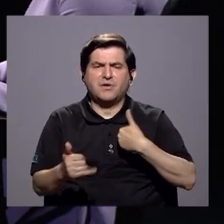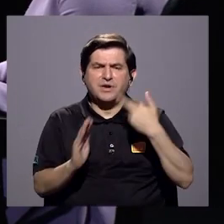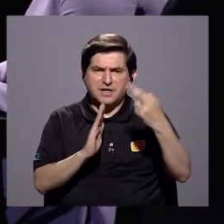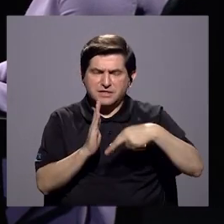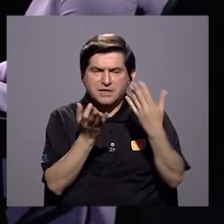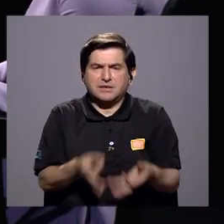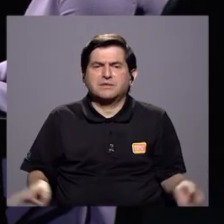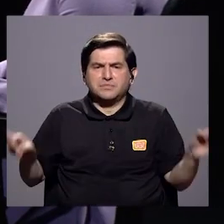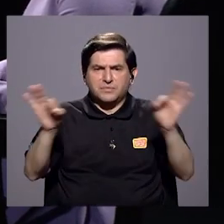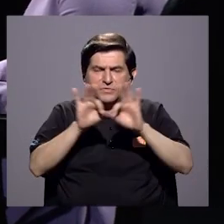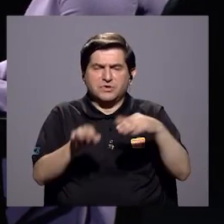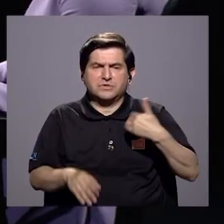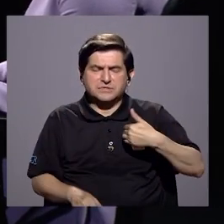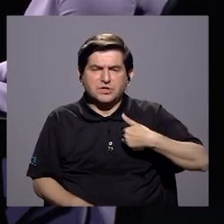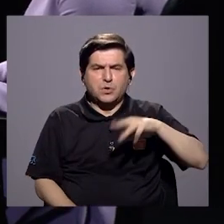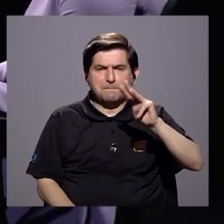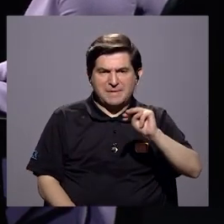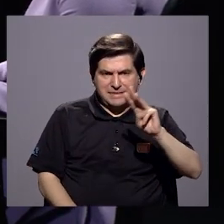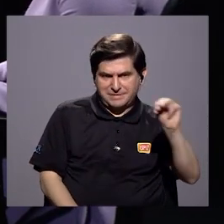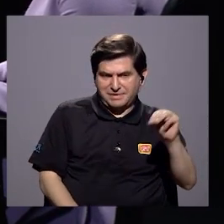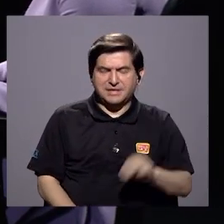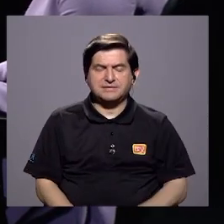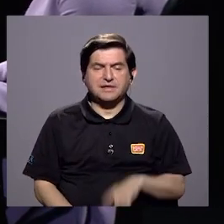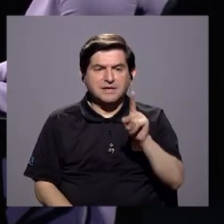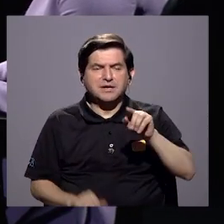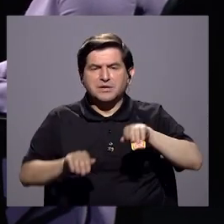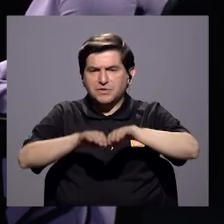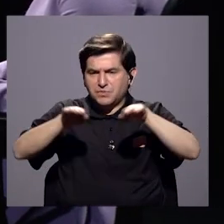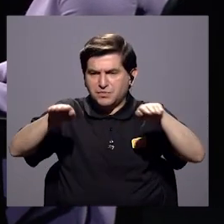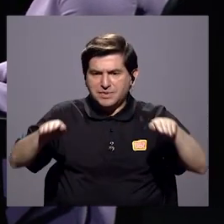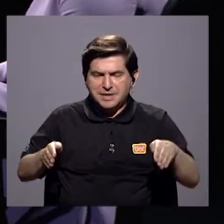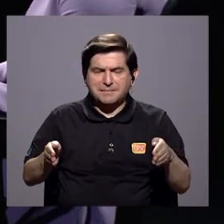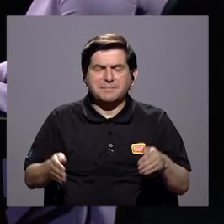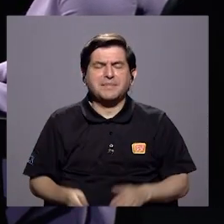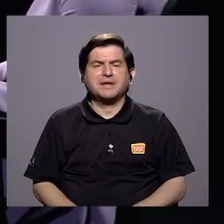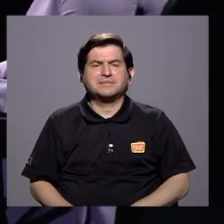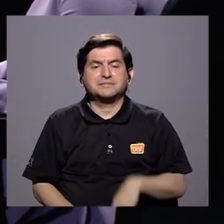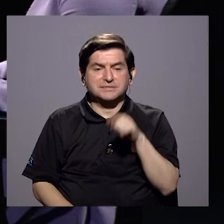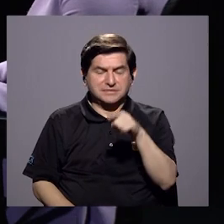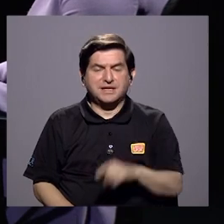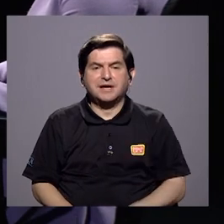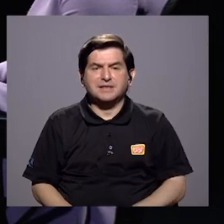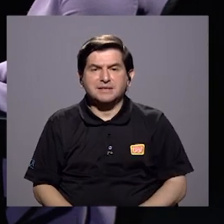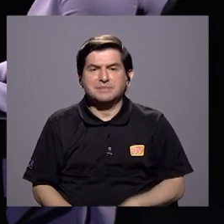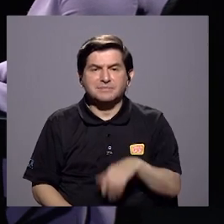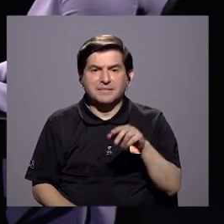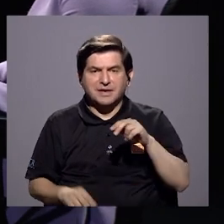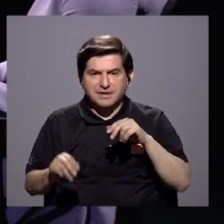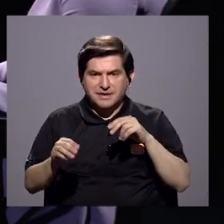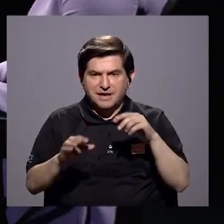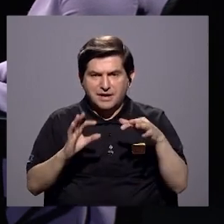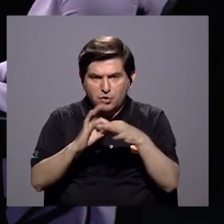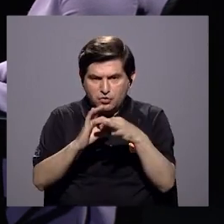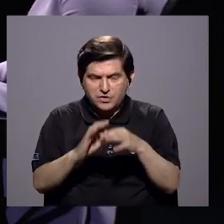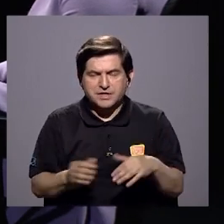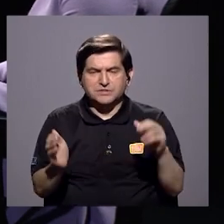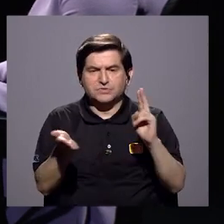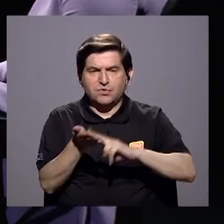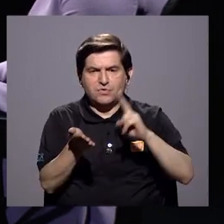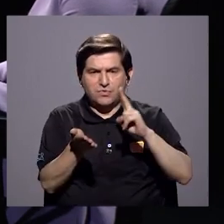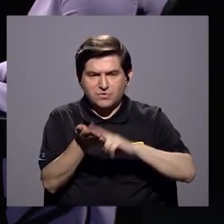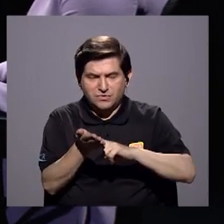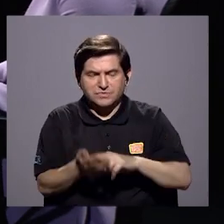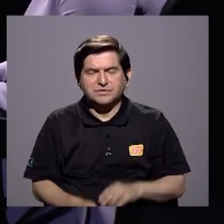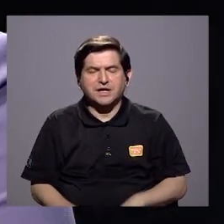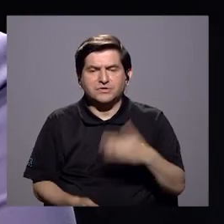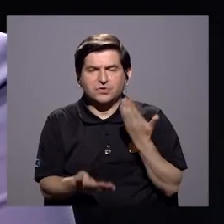un papel protagónico. Y estamos sentados en una mesa de negociación del contrato a la concesión más grande de este país. Obviamente la coordinación tiene que ser muy